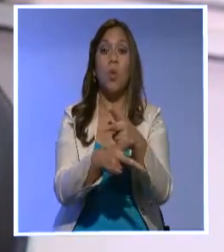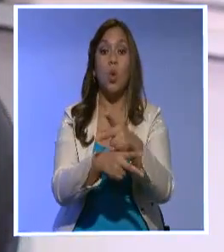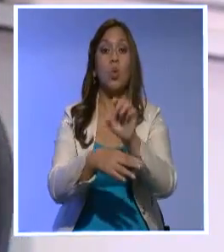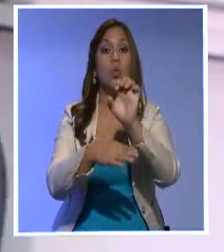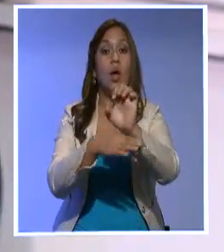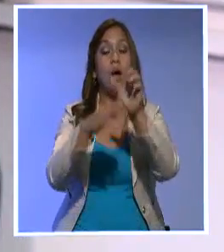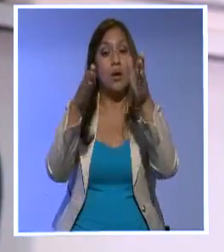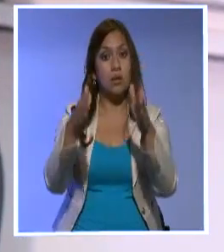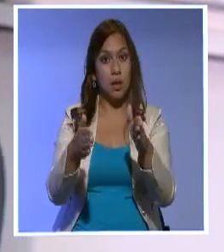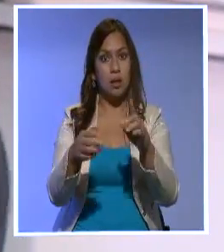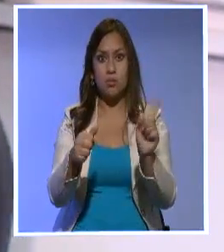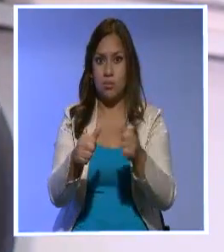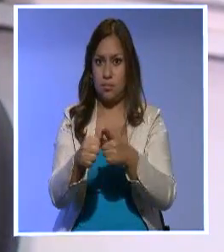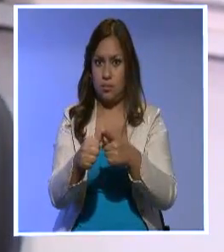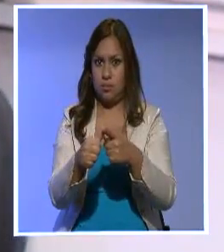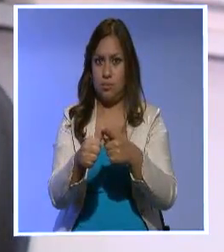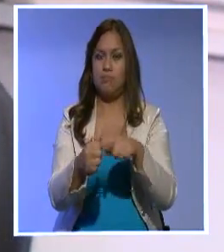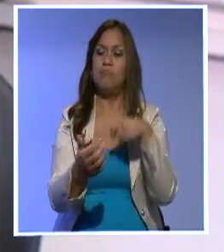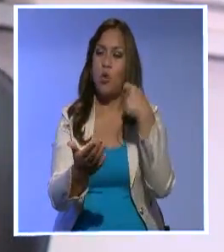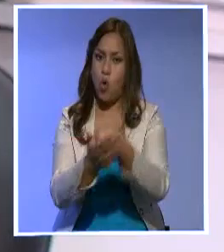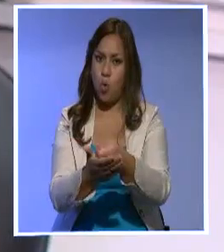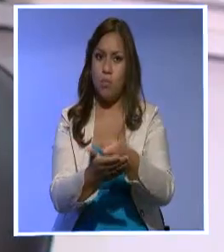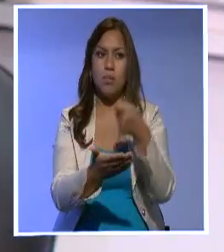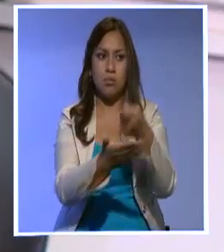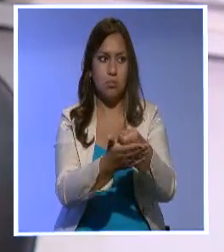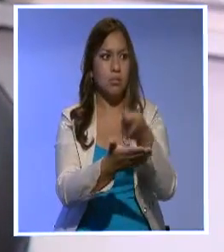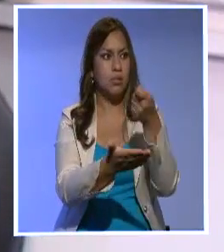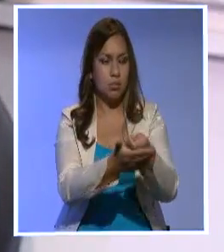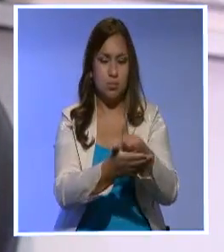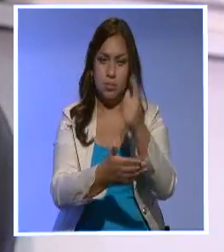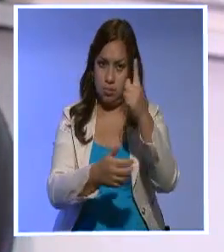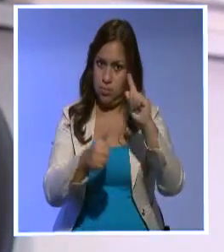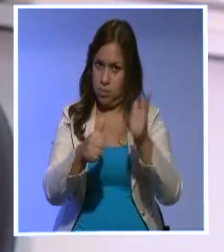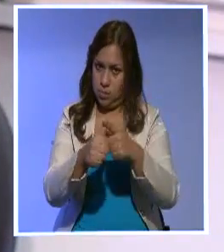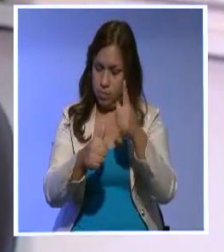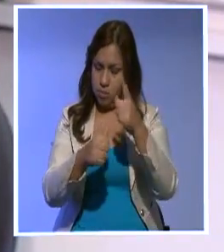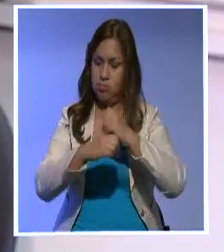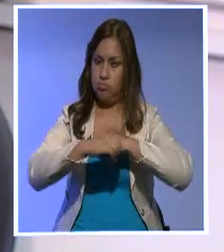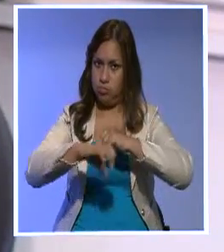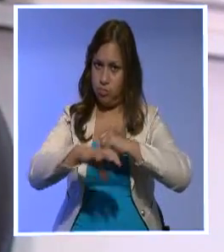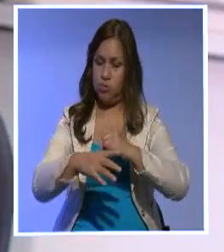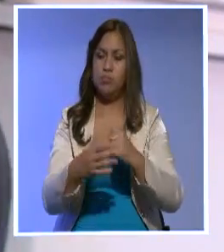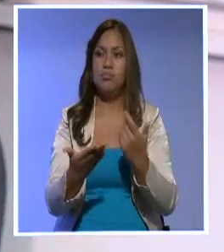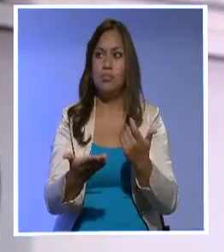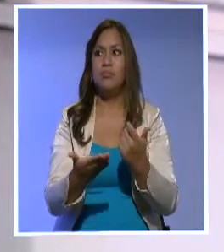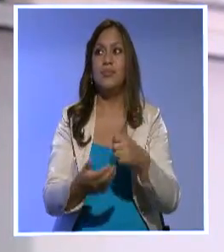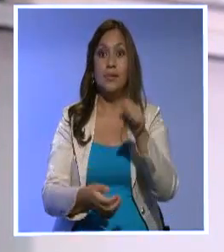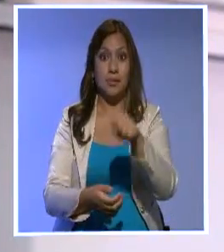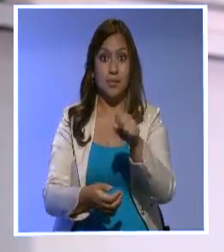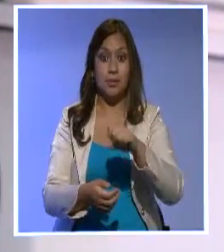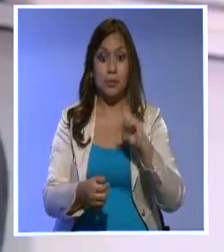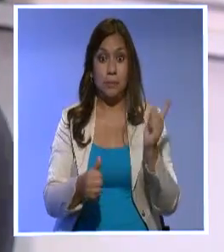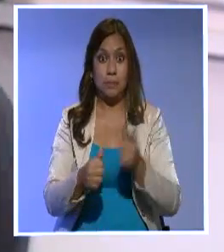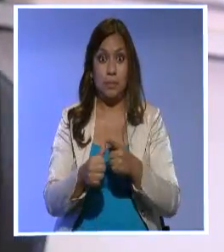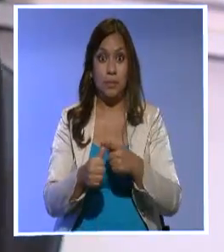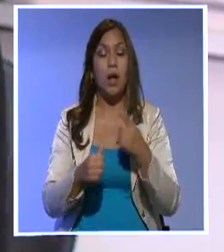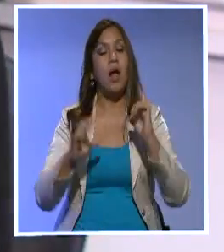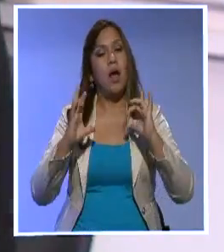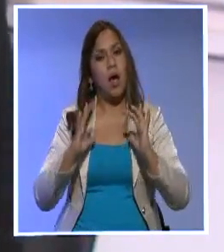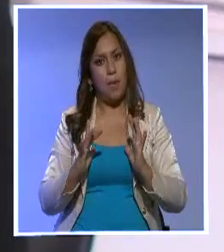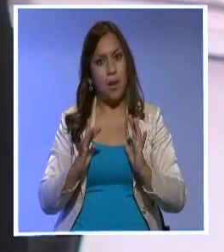podamos seguir promoviendo estas campañas como también no sólo primero ecuador sino también primero lo nuestro así que estos días de descanso obligatorio